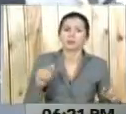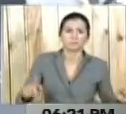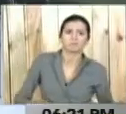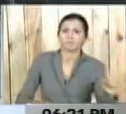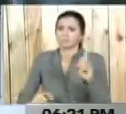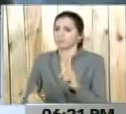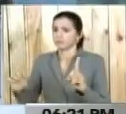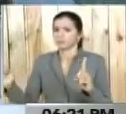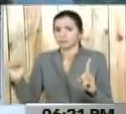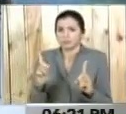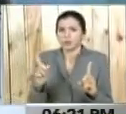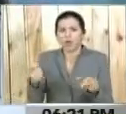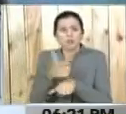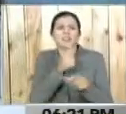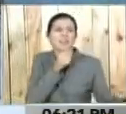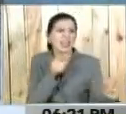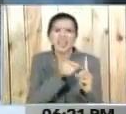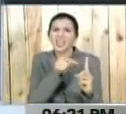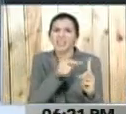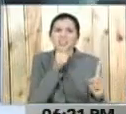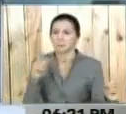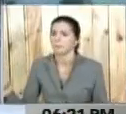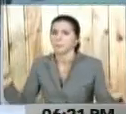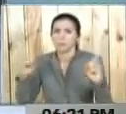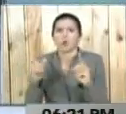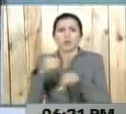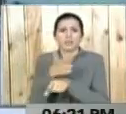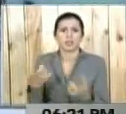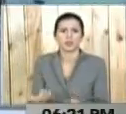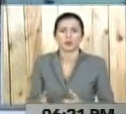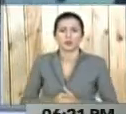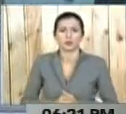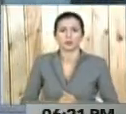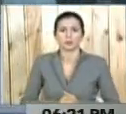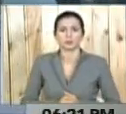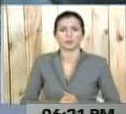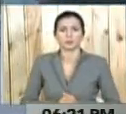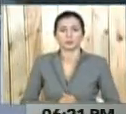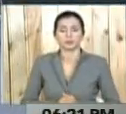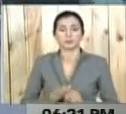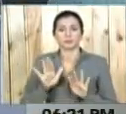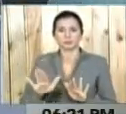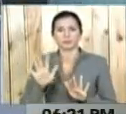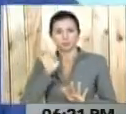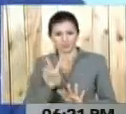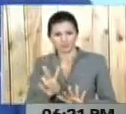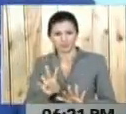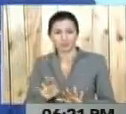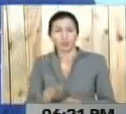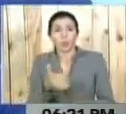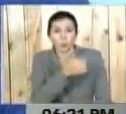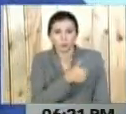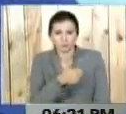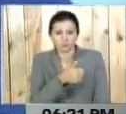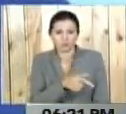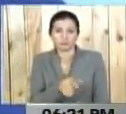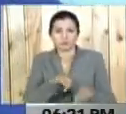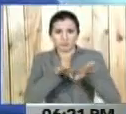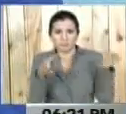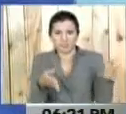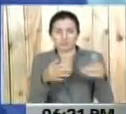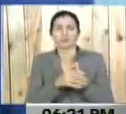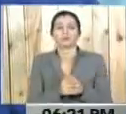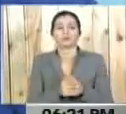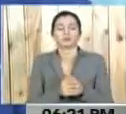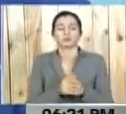Yo creo que difícil se lo puede hablar cuando uno ve distintas posiciones desde la misma mesa de la unidad, de acuerdo a cada una de las